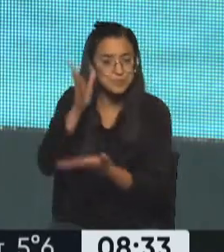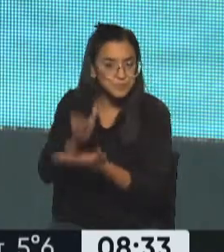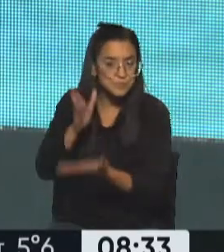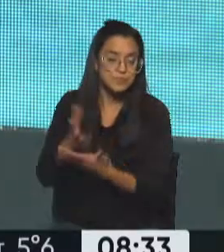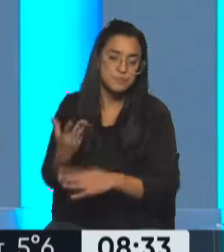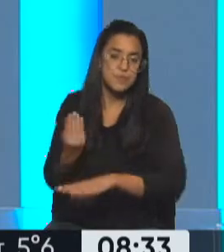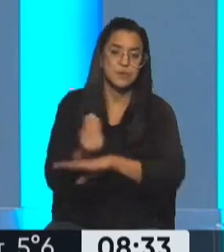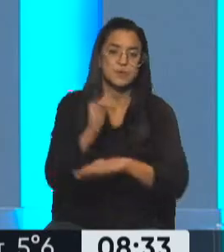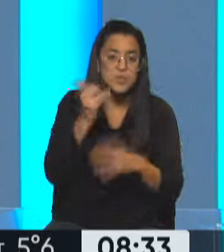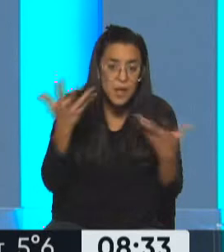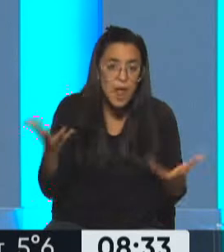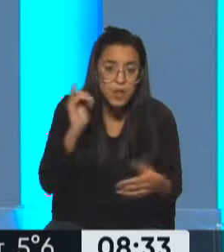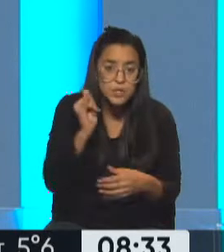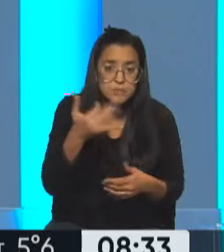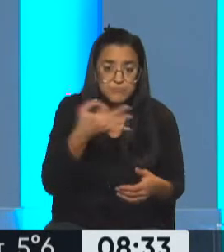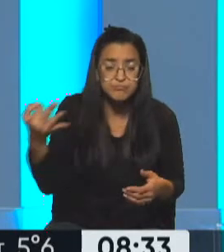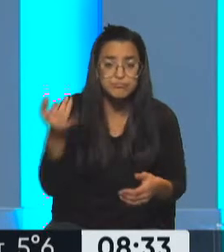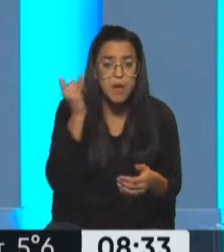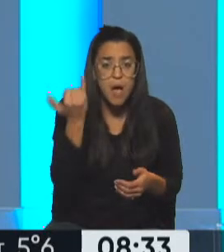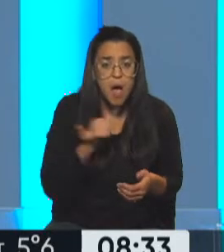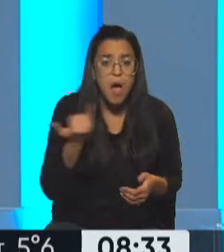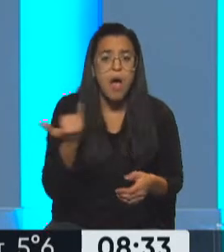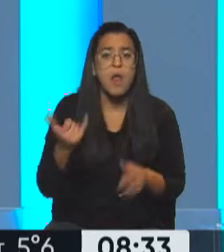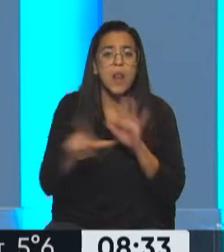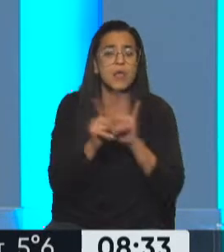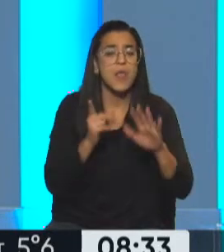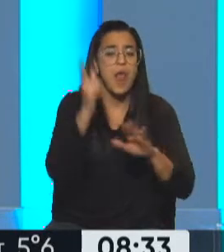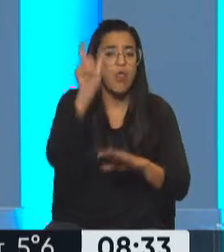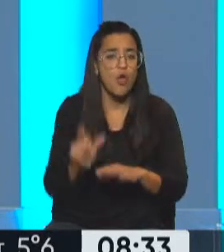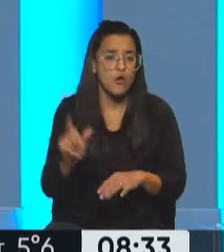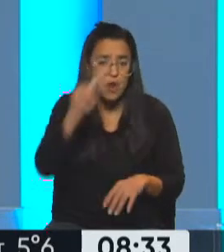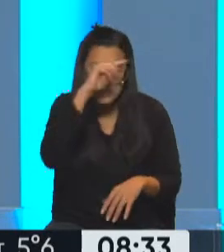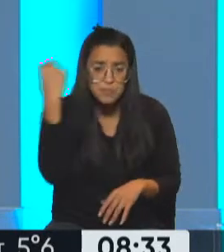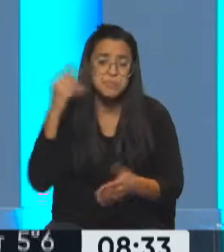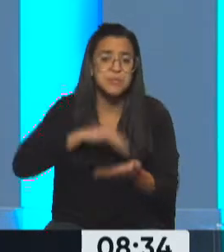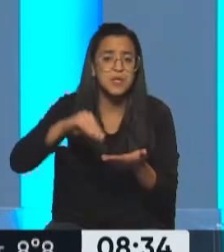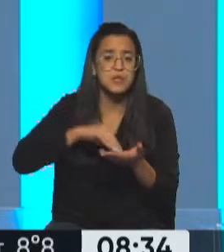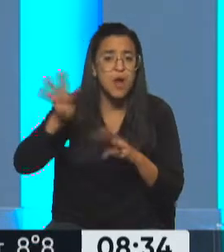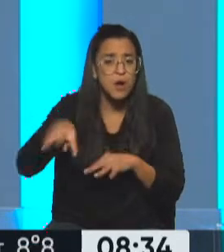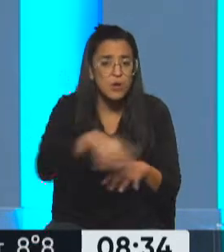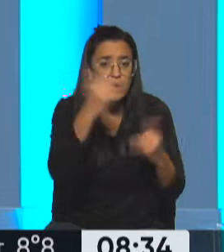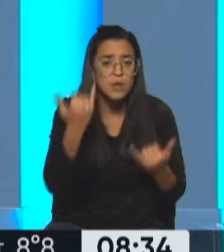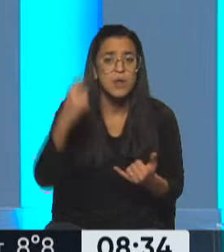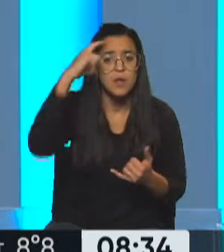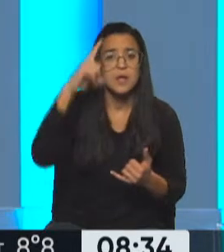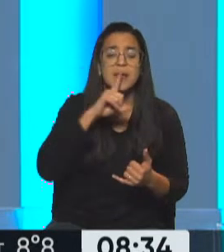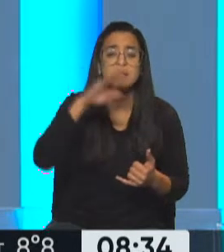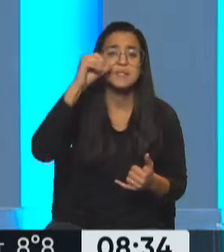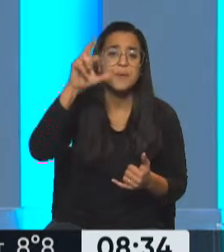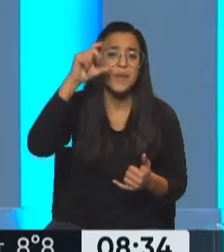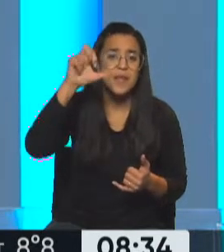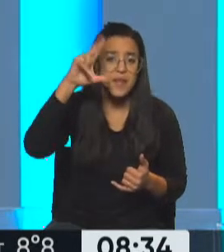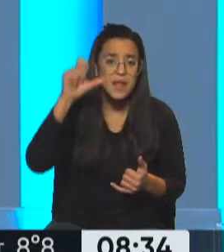nos represente. Sí, claro, bueno, han tenido legisladores nacionales, han tenido ministros de Agricultura. Miguel Echeverre fue